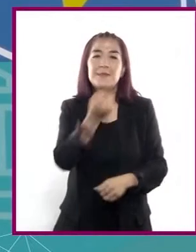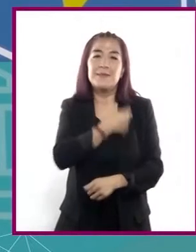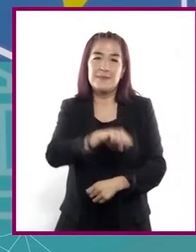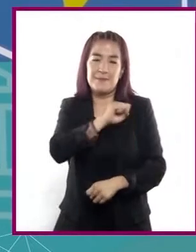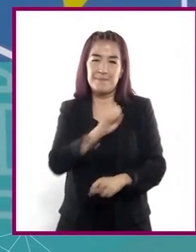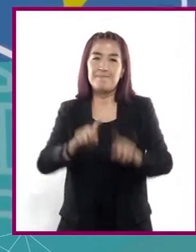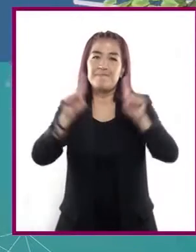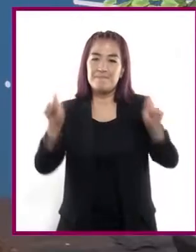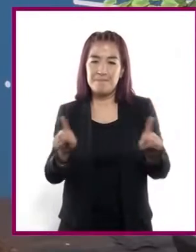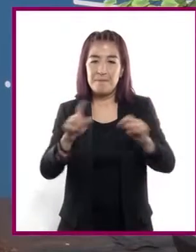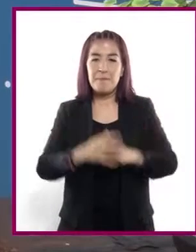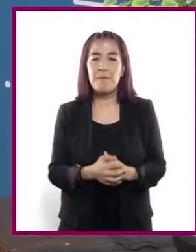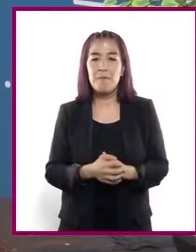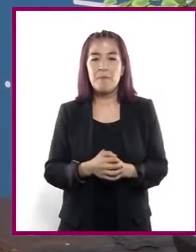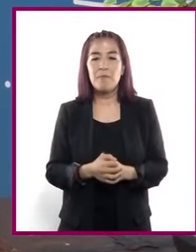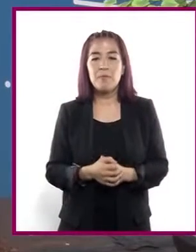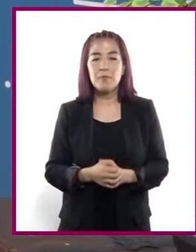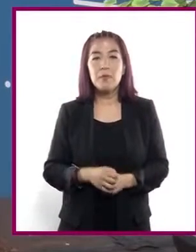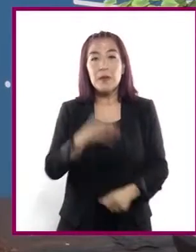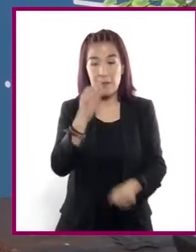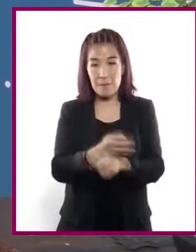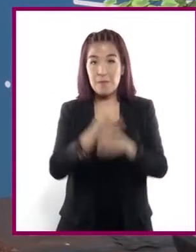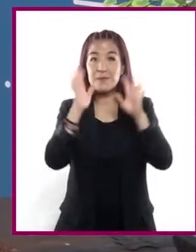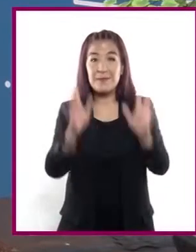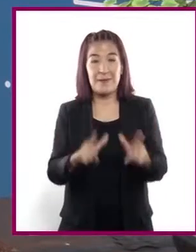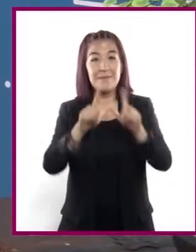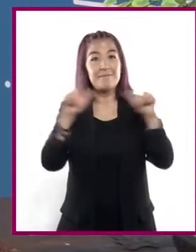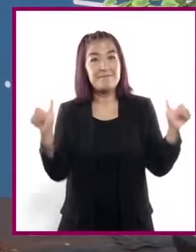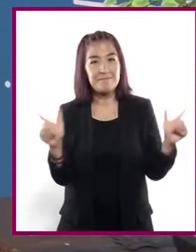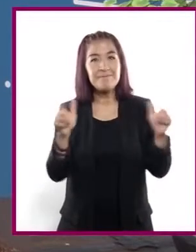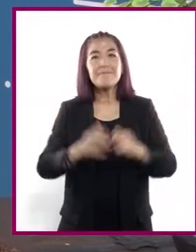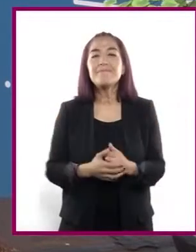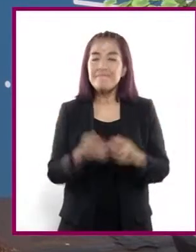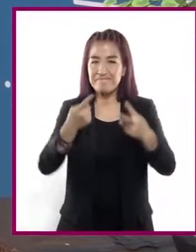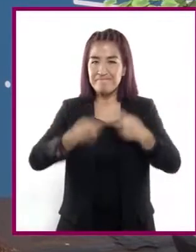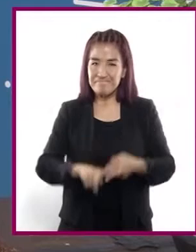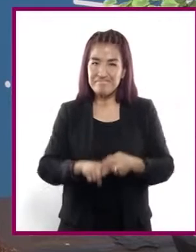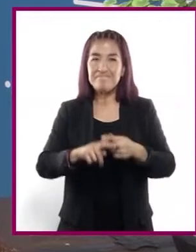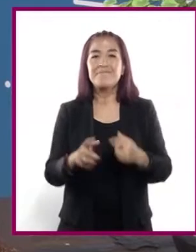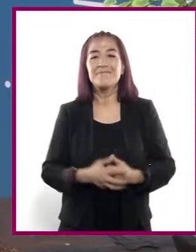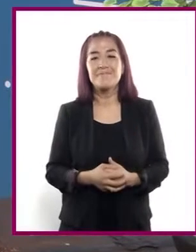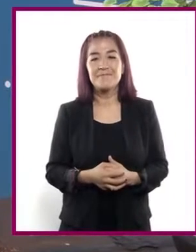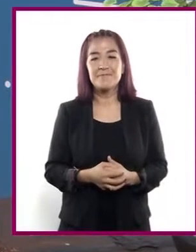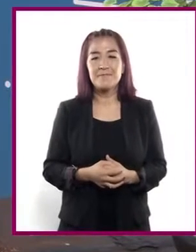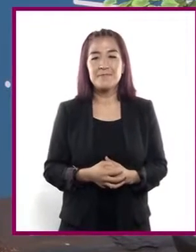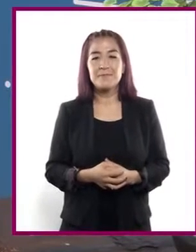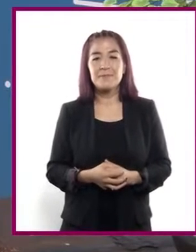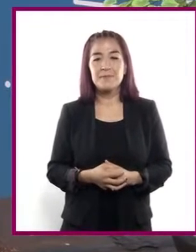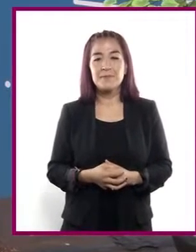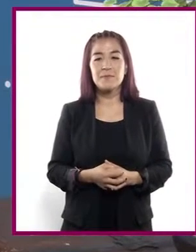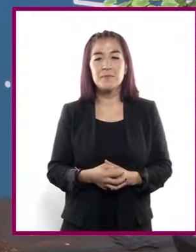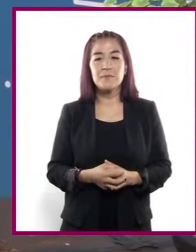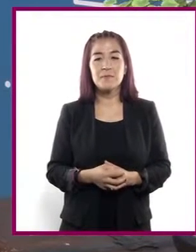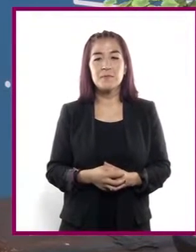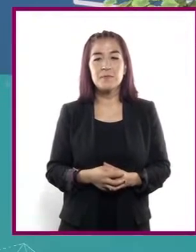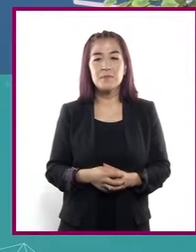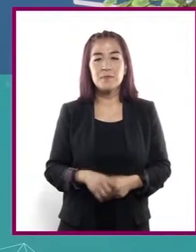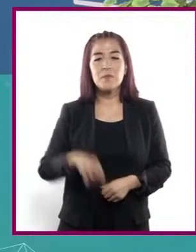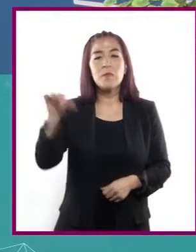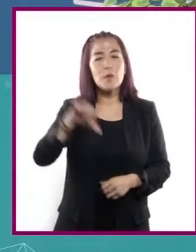sana distancia. ¿Están listas y listos? ¡Comenzamos! En esta